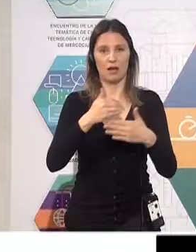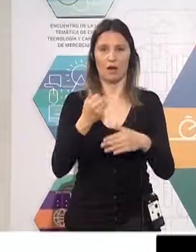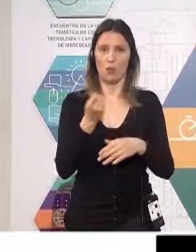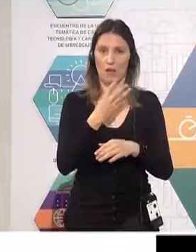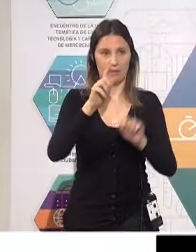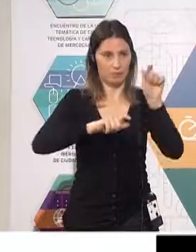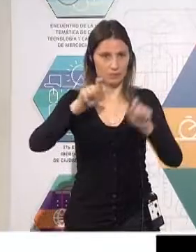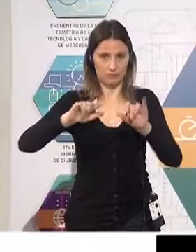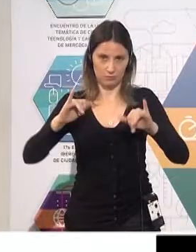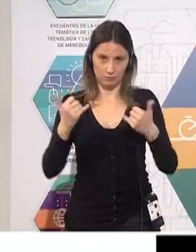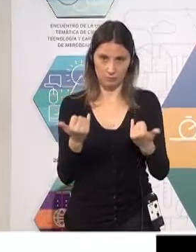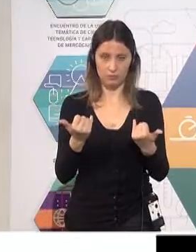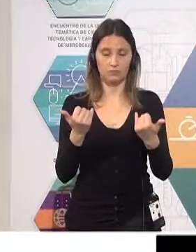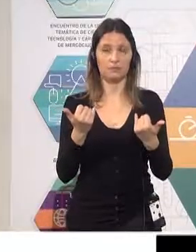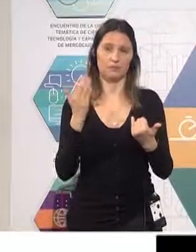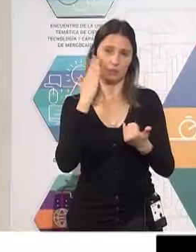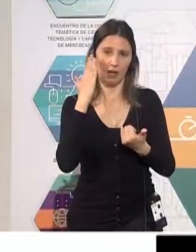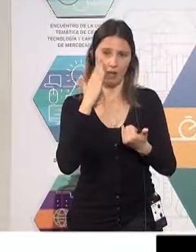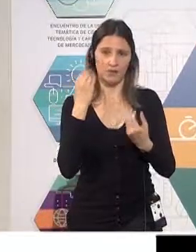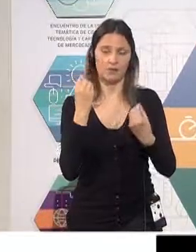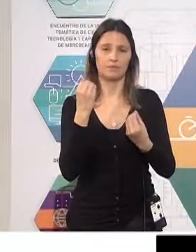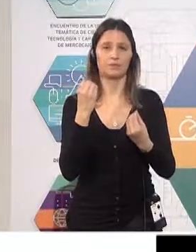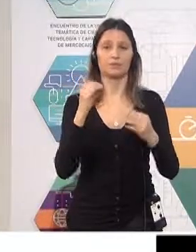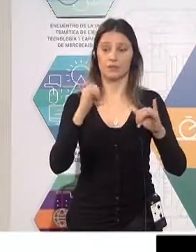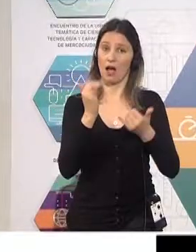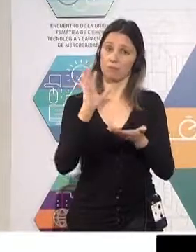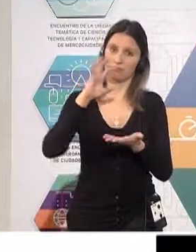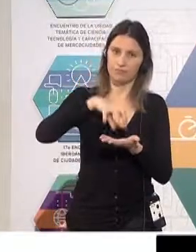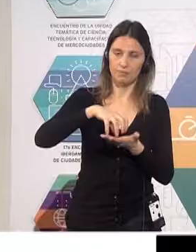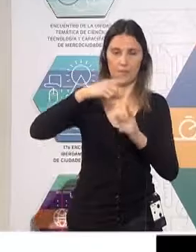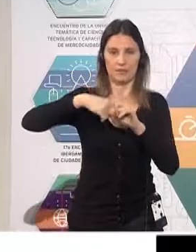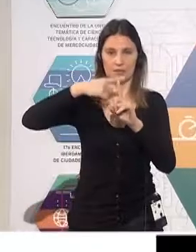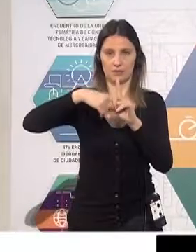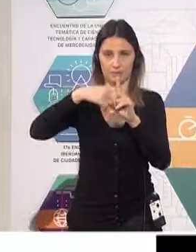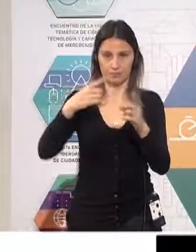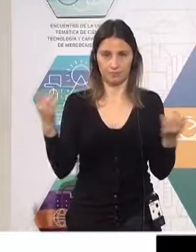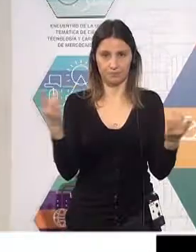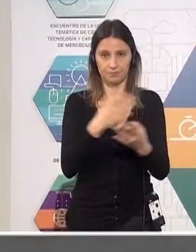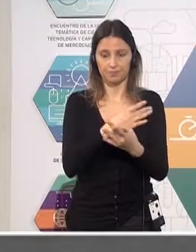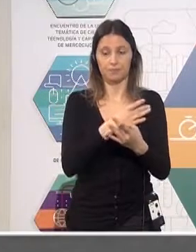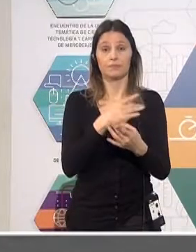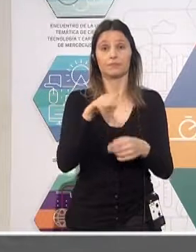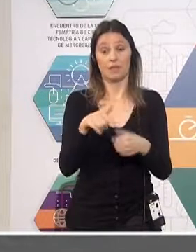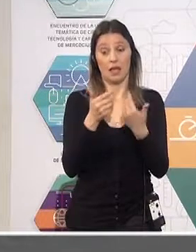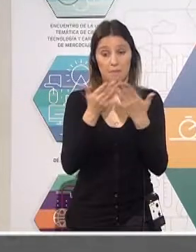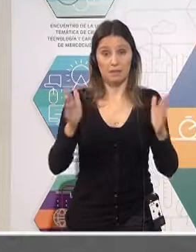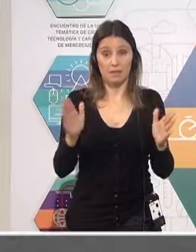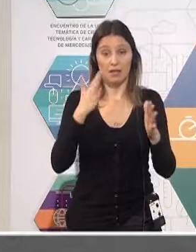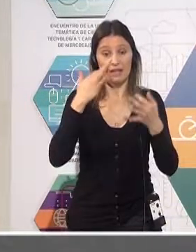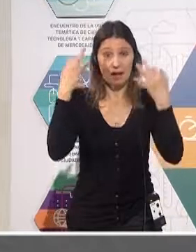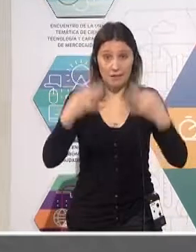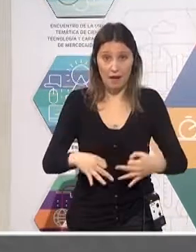ya deben haber oído hablar de él de hecho ya está implantado desde hace unos meses y bueno desde ese entonces en realidad